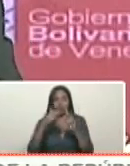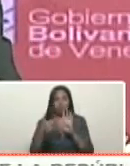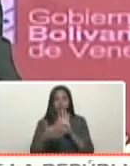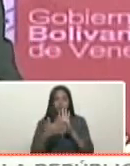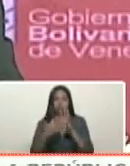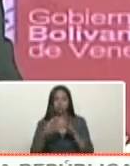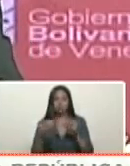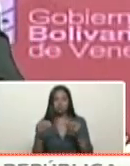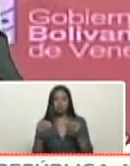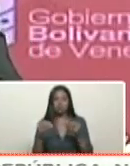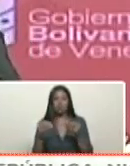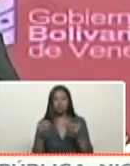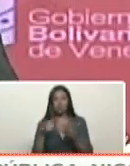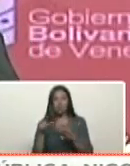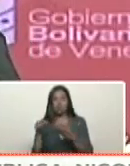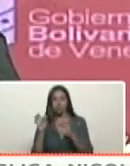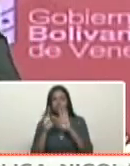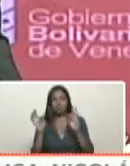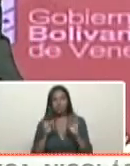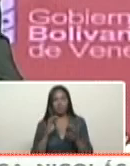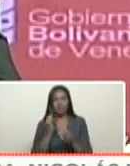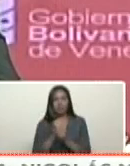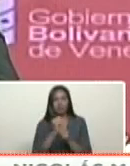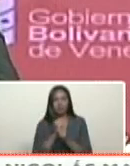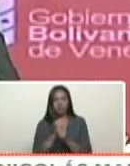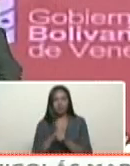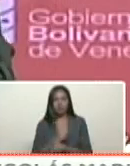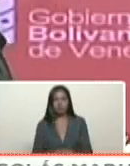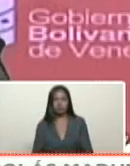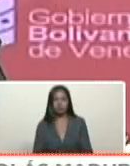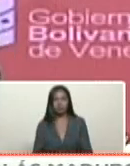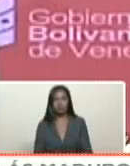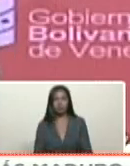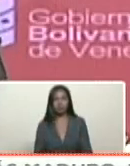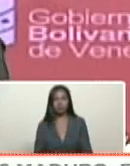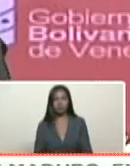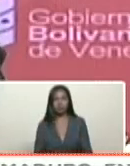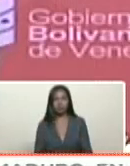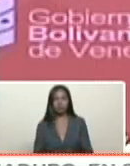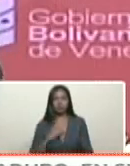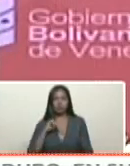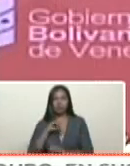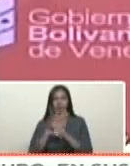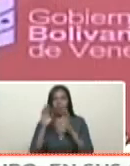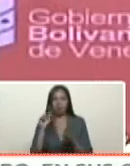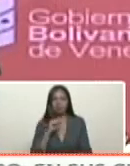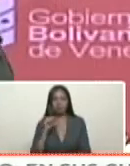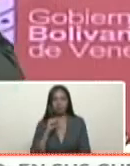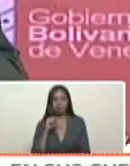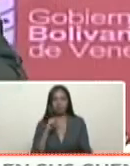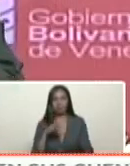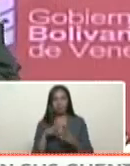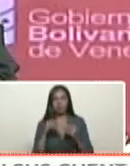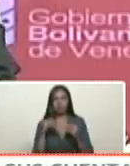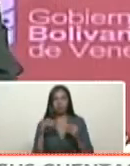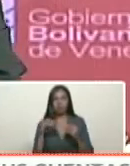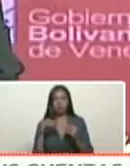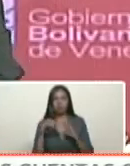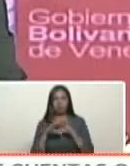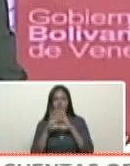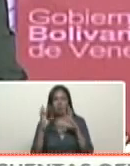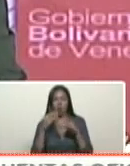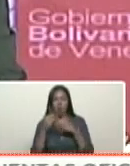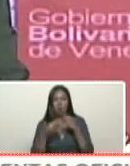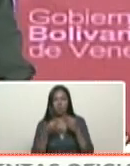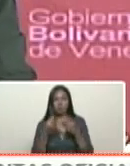Tengamos claro los métodos de trabajo. ¿Tenemos claro lo que tenemos que hacer? Sí. Ahora, ¿cómo lo